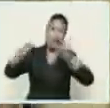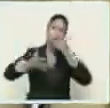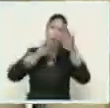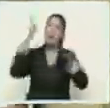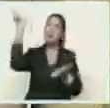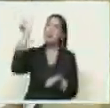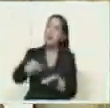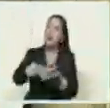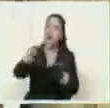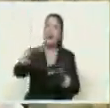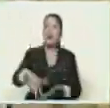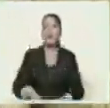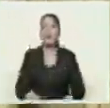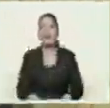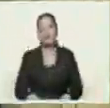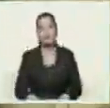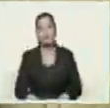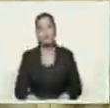pero